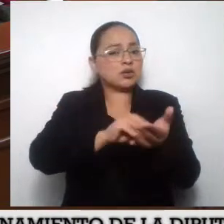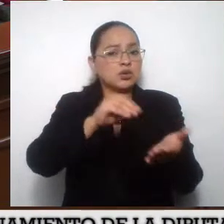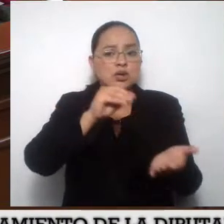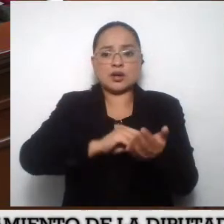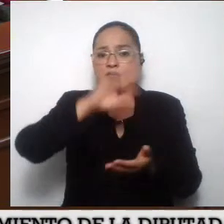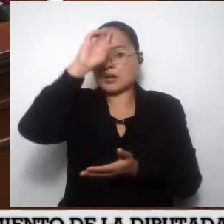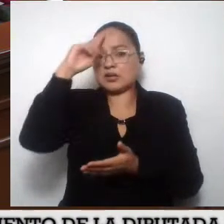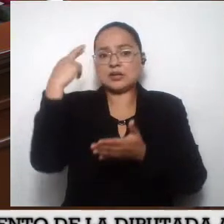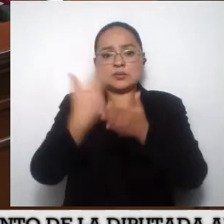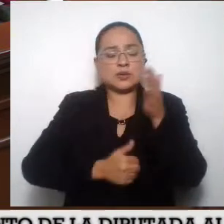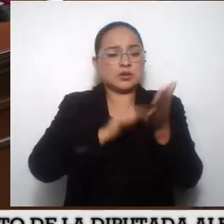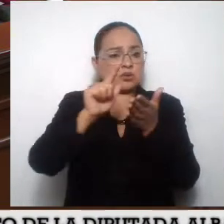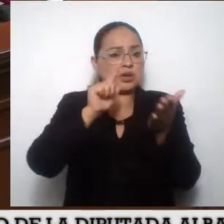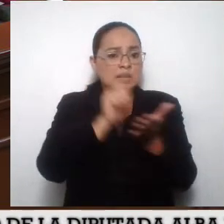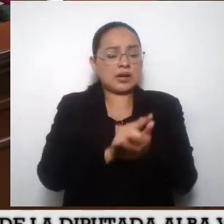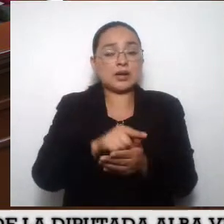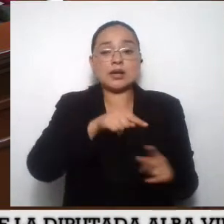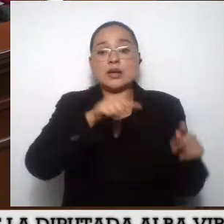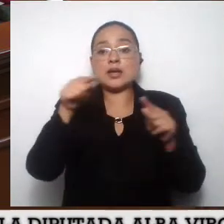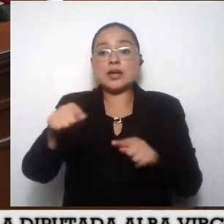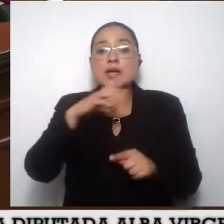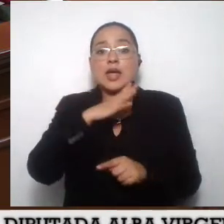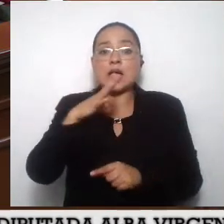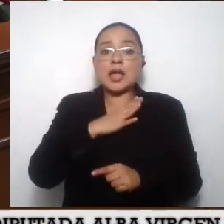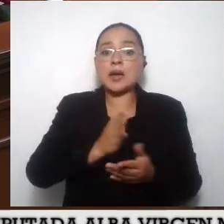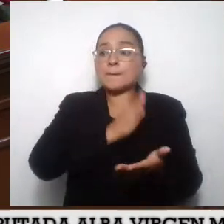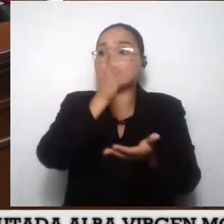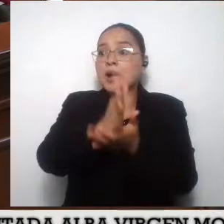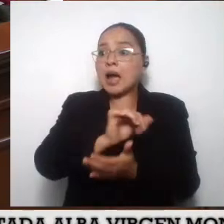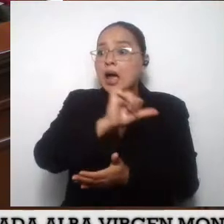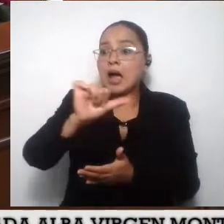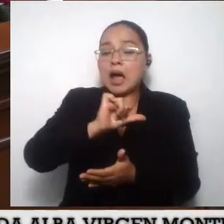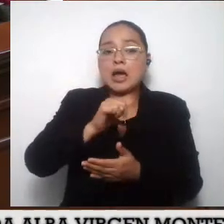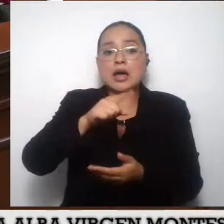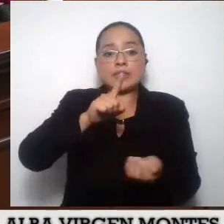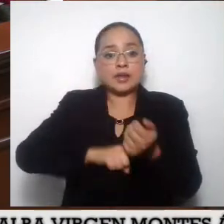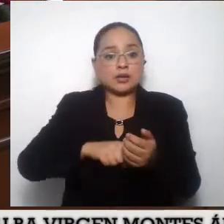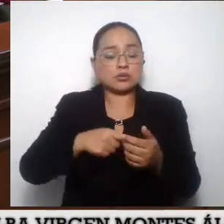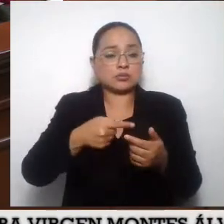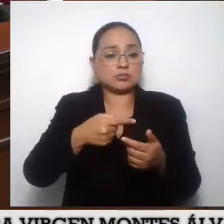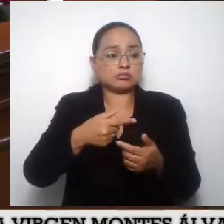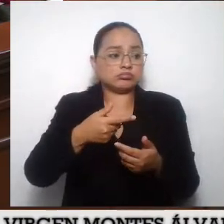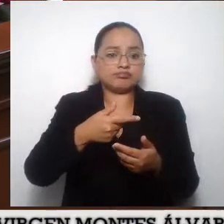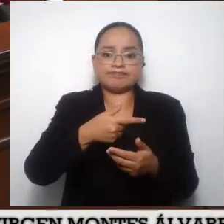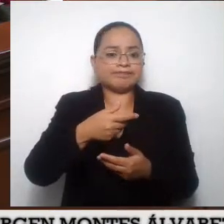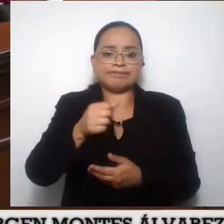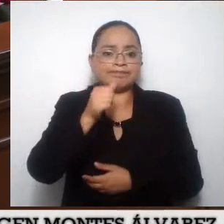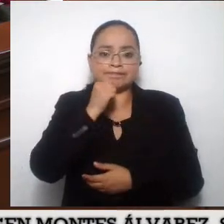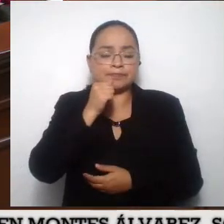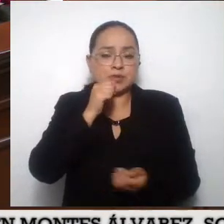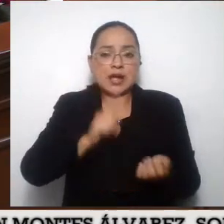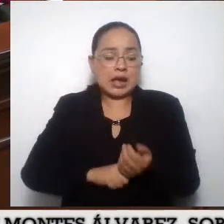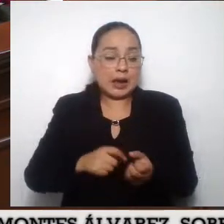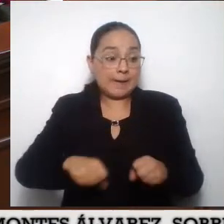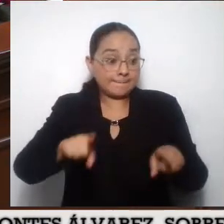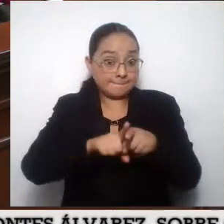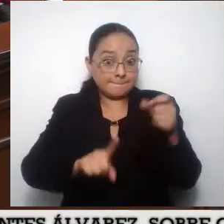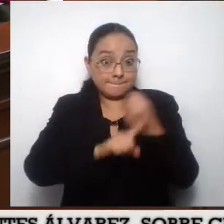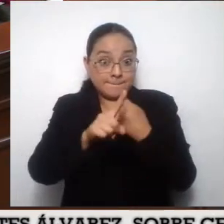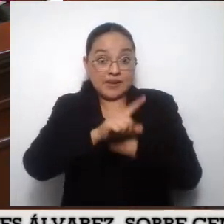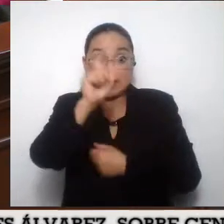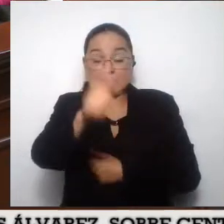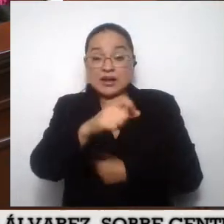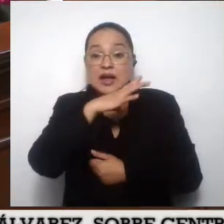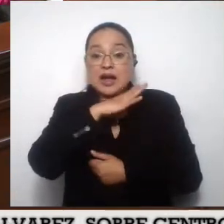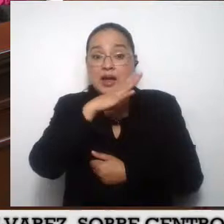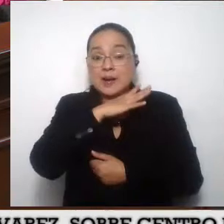las instancias que imparten la justicia. Y esta situación, sin duda alguna, genera condiciones más